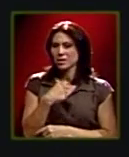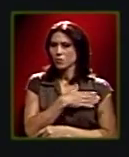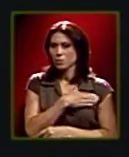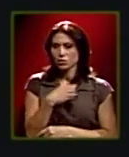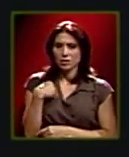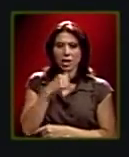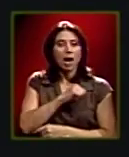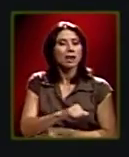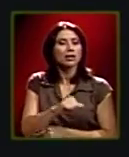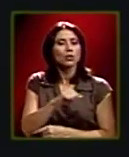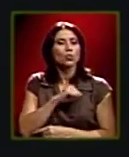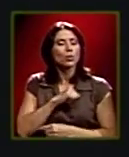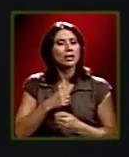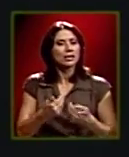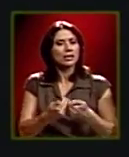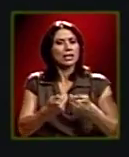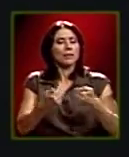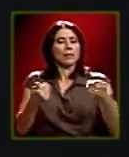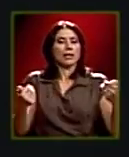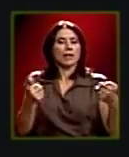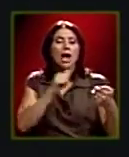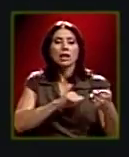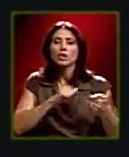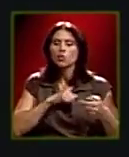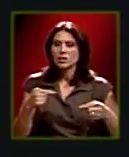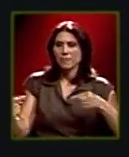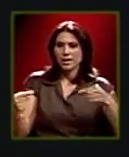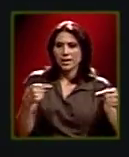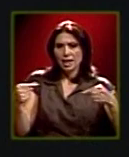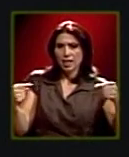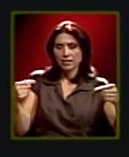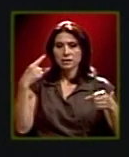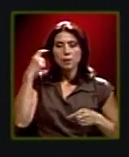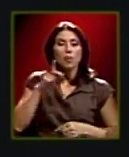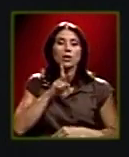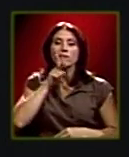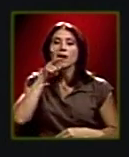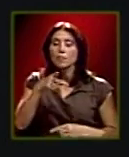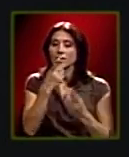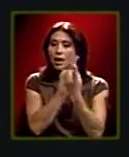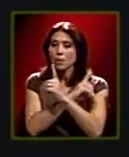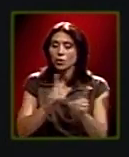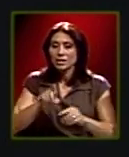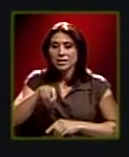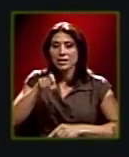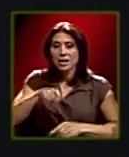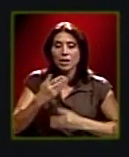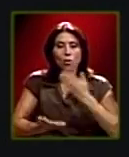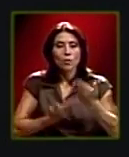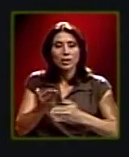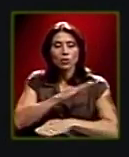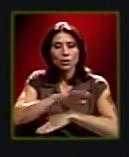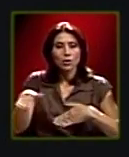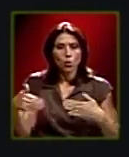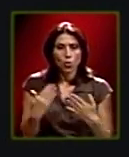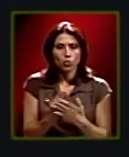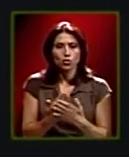separatistas, actitudes beligerantes, porque realmente la democracia requiere la colaboración de todos, don